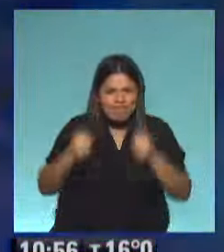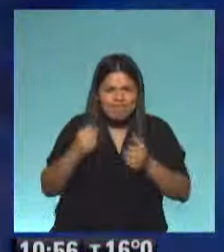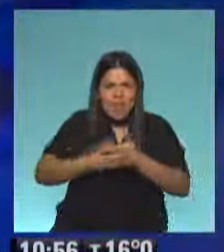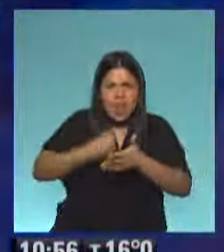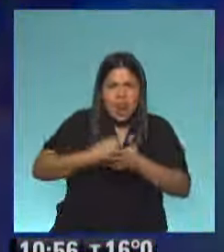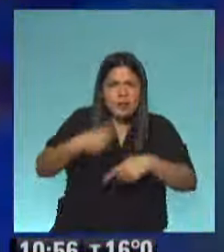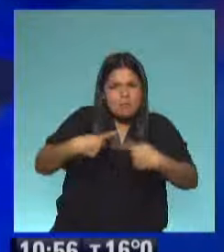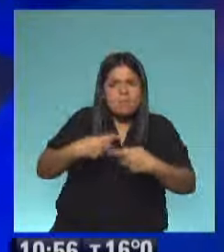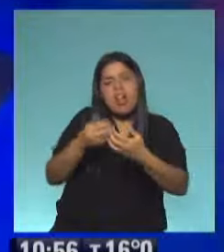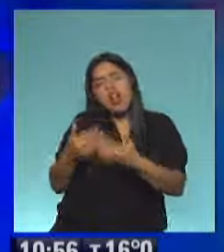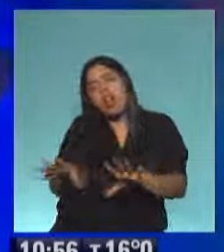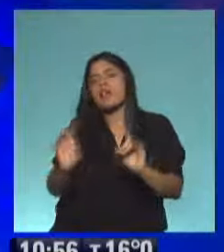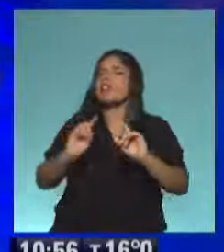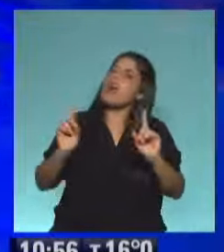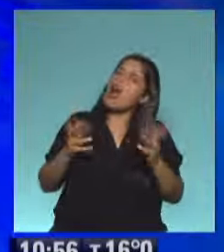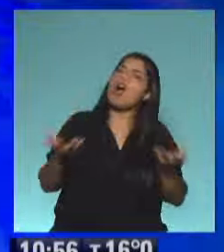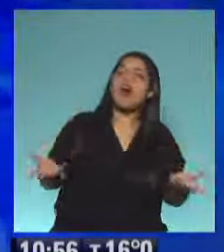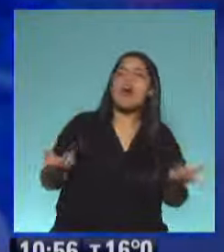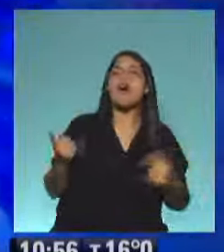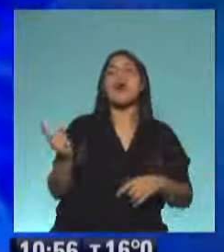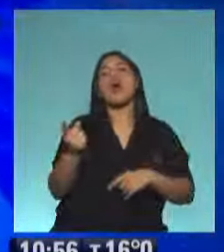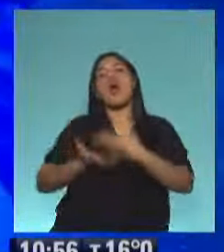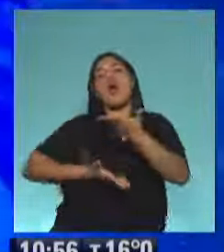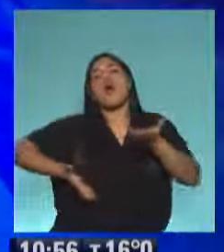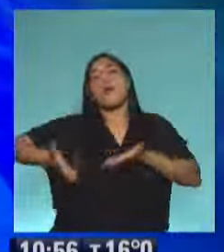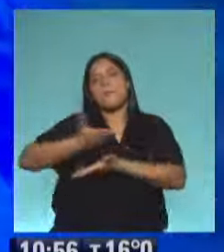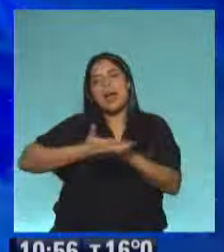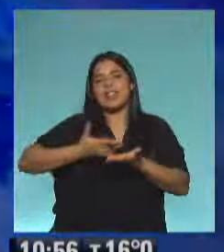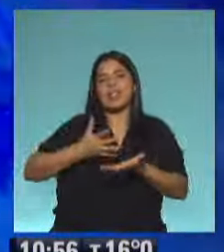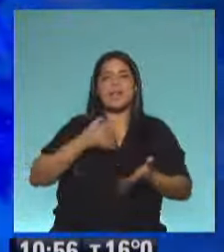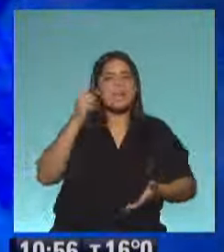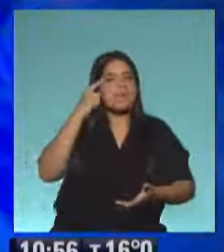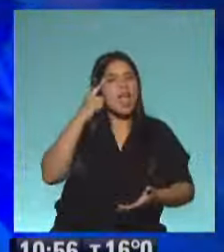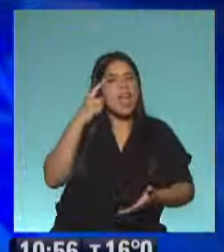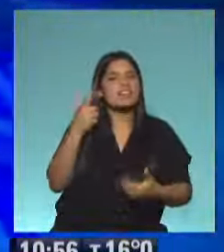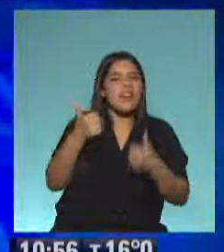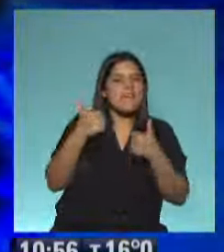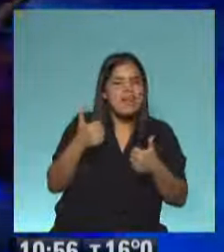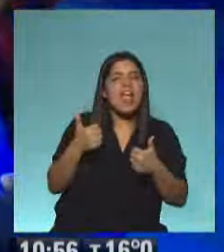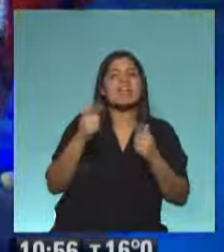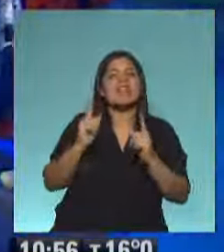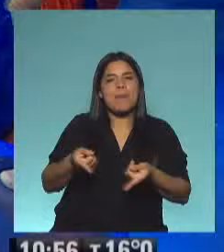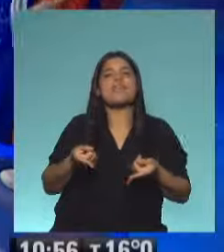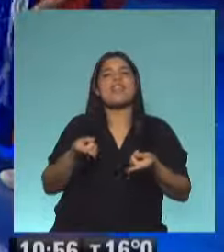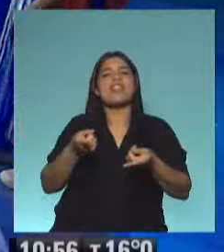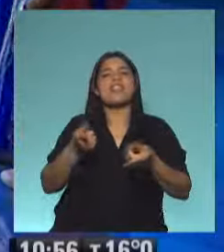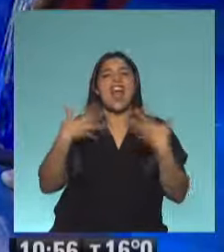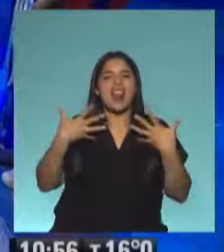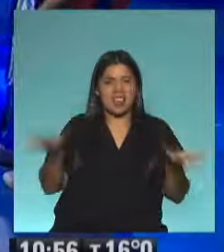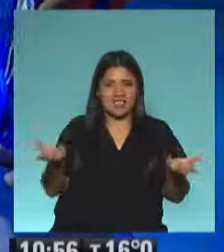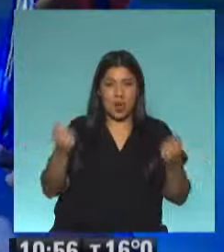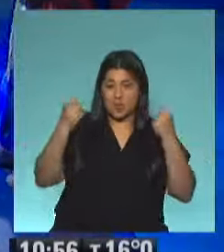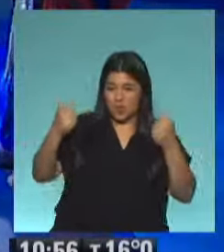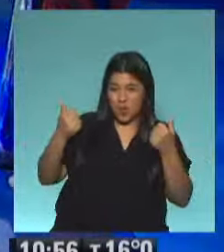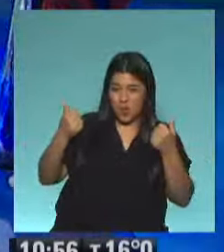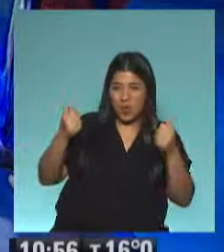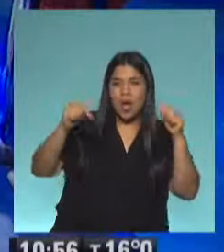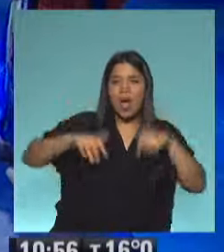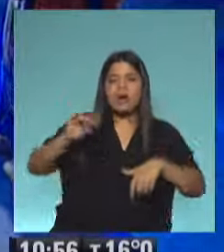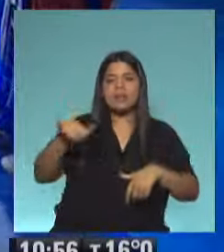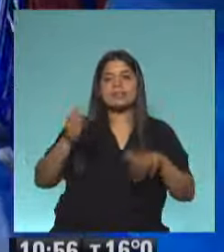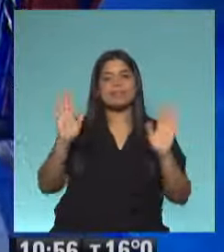afloja, compartiendo la esperanza y la alegría. ¡Woo! Y ahora nos tenemos que despedir.